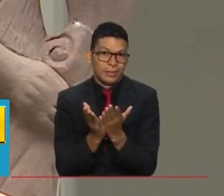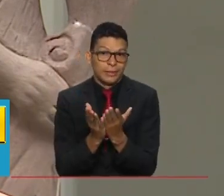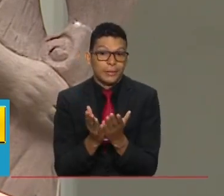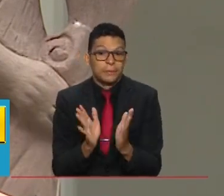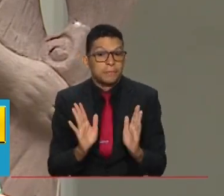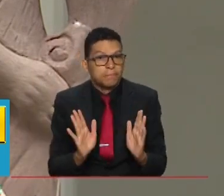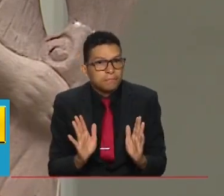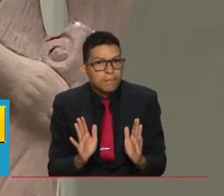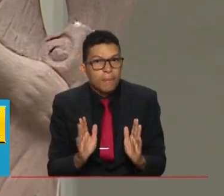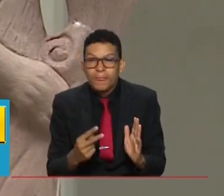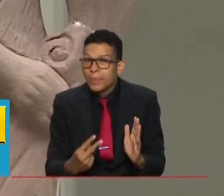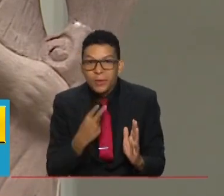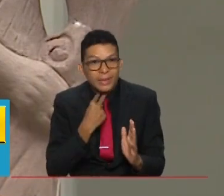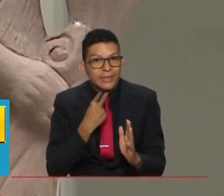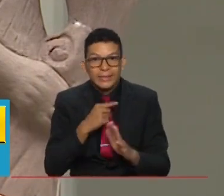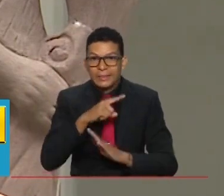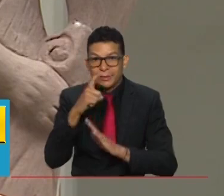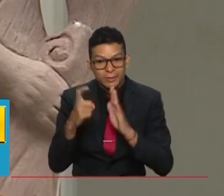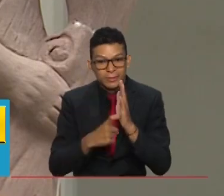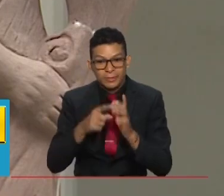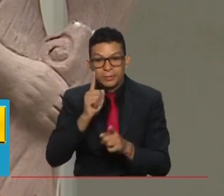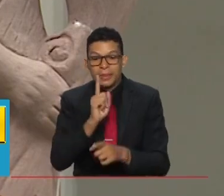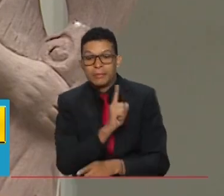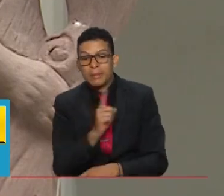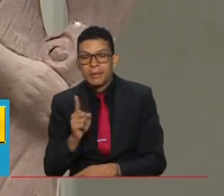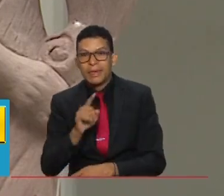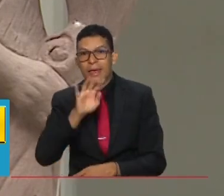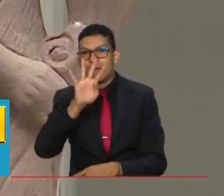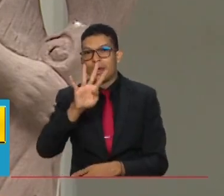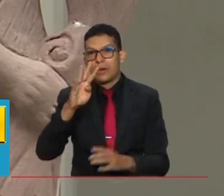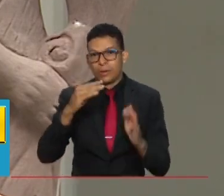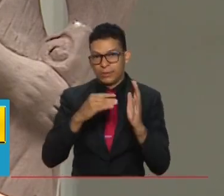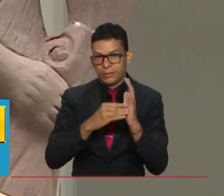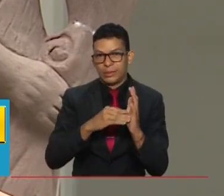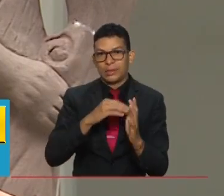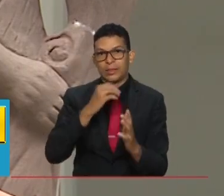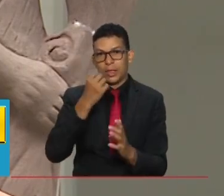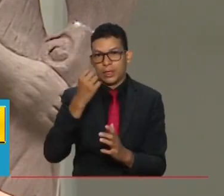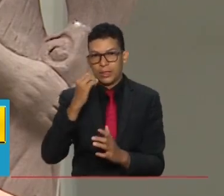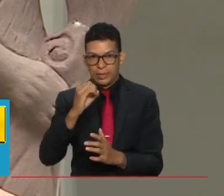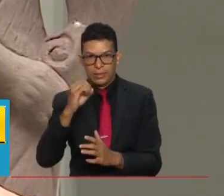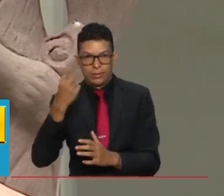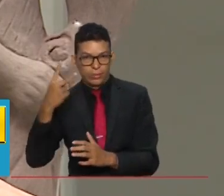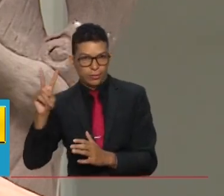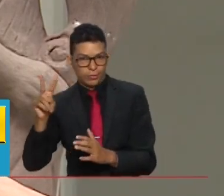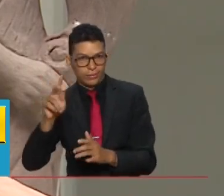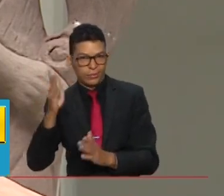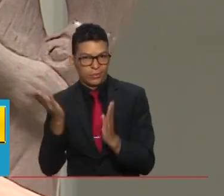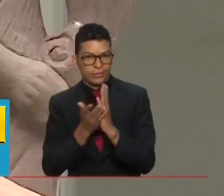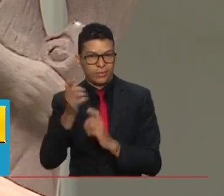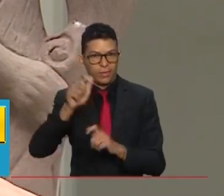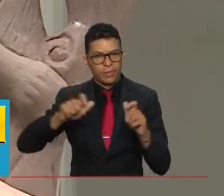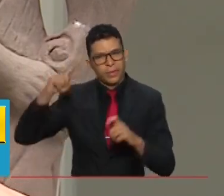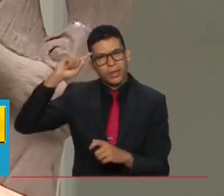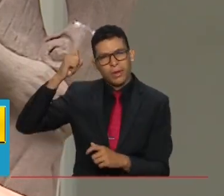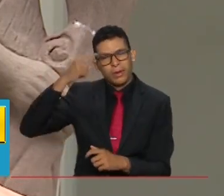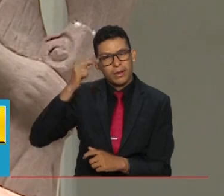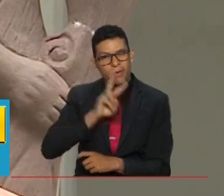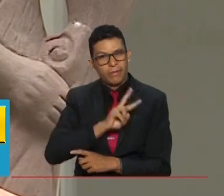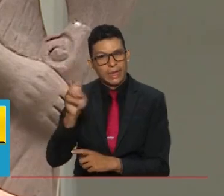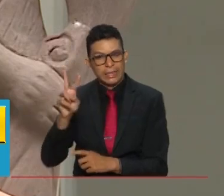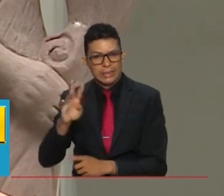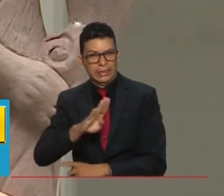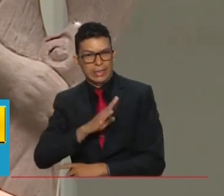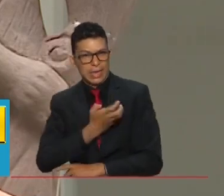millones no alcanzó para todos los 4.012 estudiantes. Entonces la Gobernación del Valle y Alcaldía, más o menos con una inversión